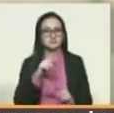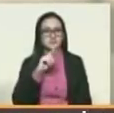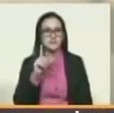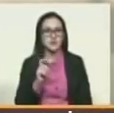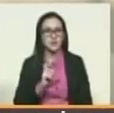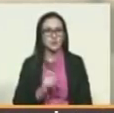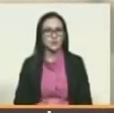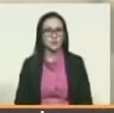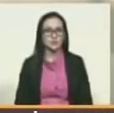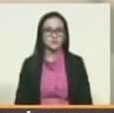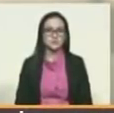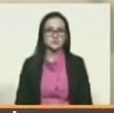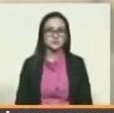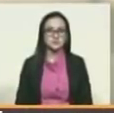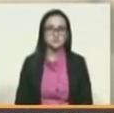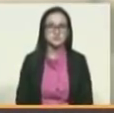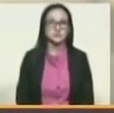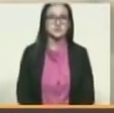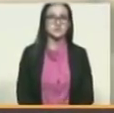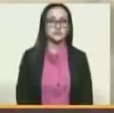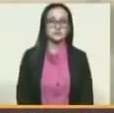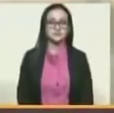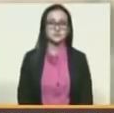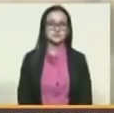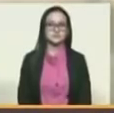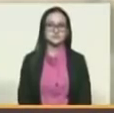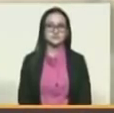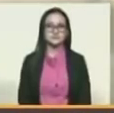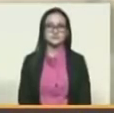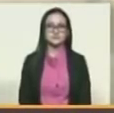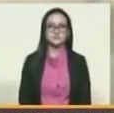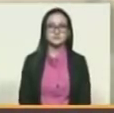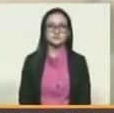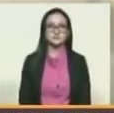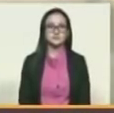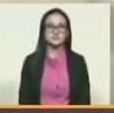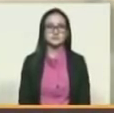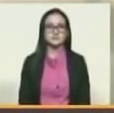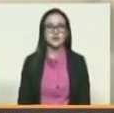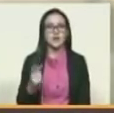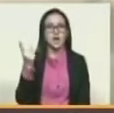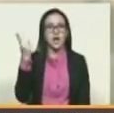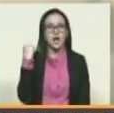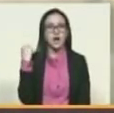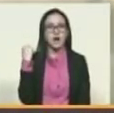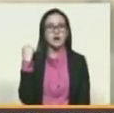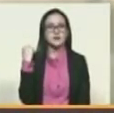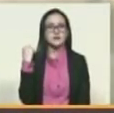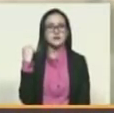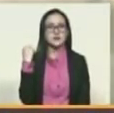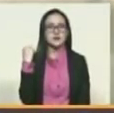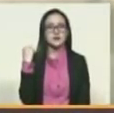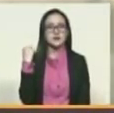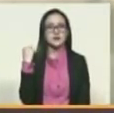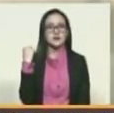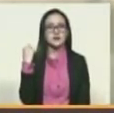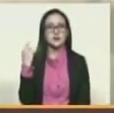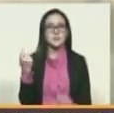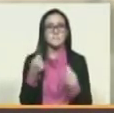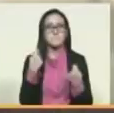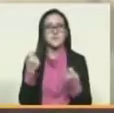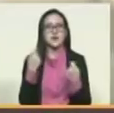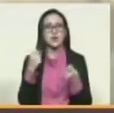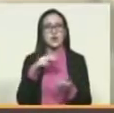justo observación internacional, porque el día de ayer el periódico El Nacional